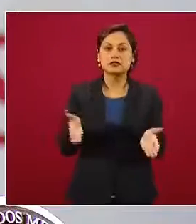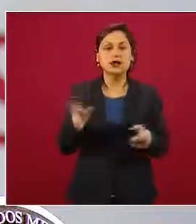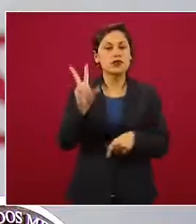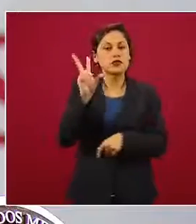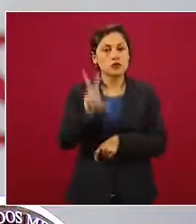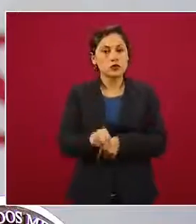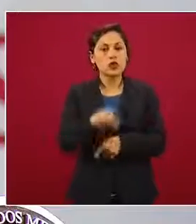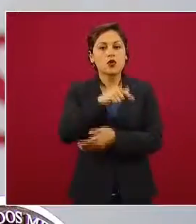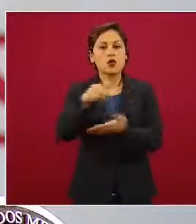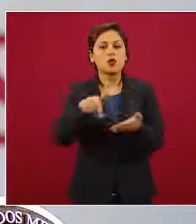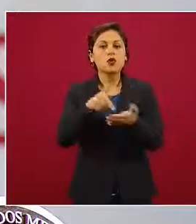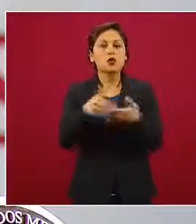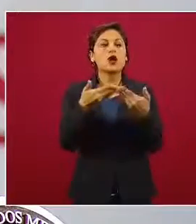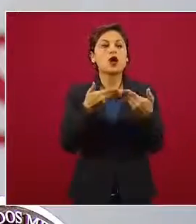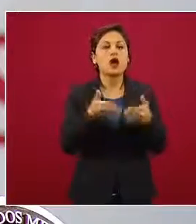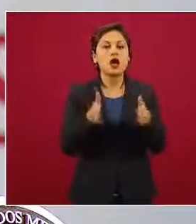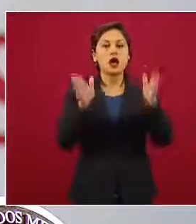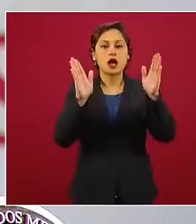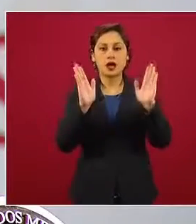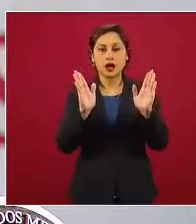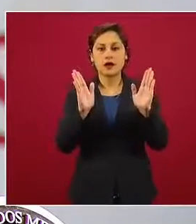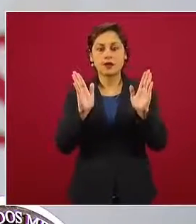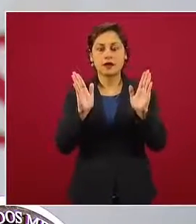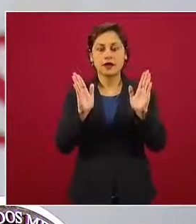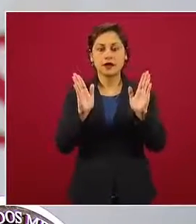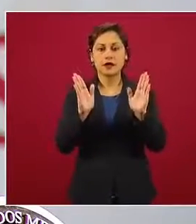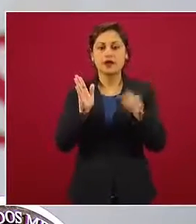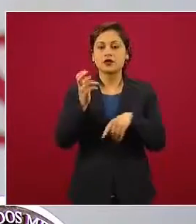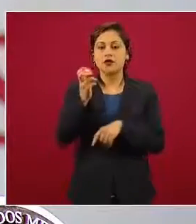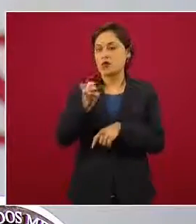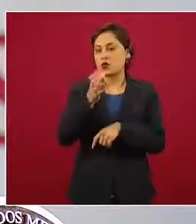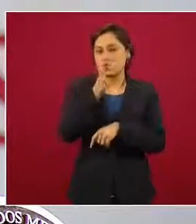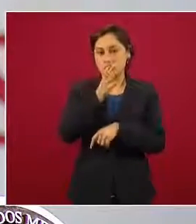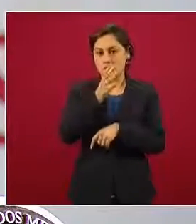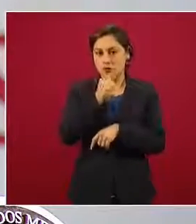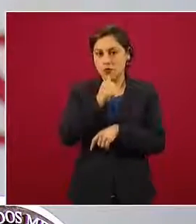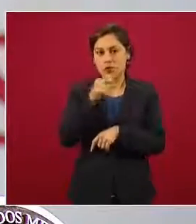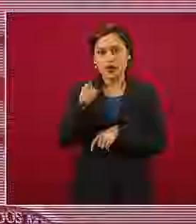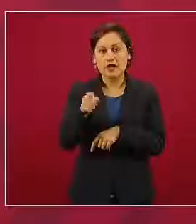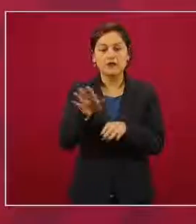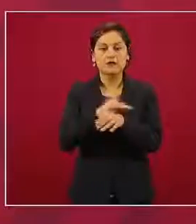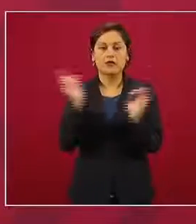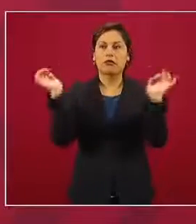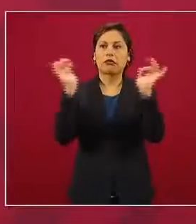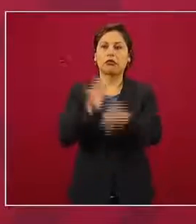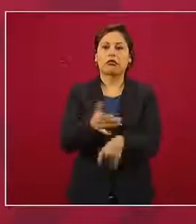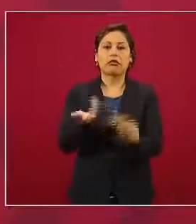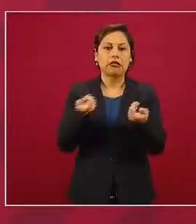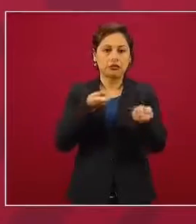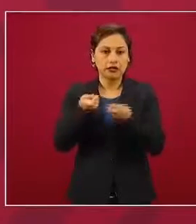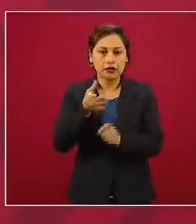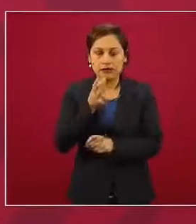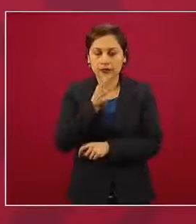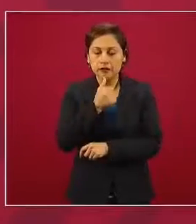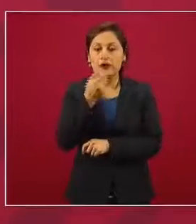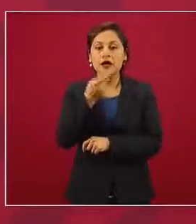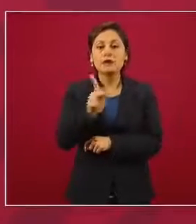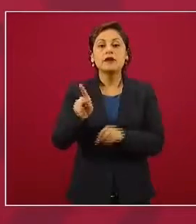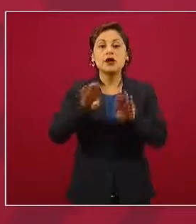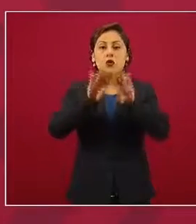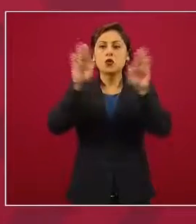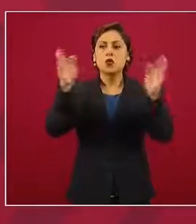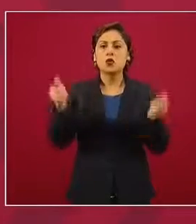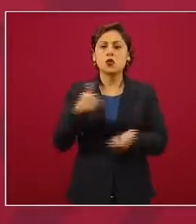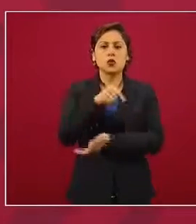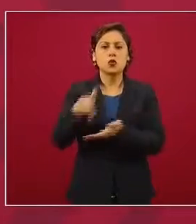un aforo como sí se puede definir en espacios cerrados, en donde cada establecimiento tiene una cantidad de gente permitida